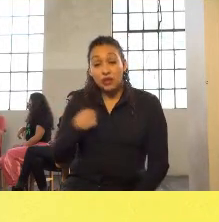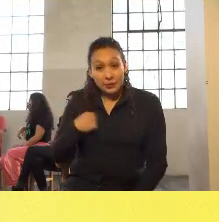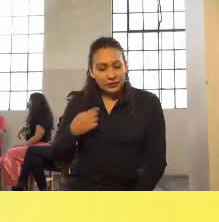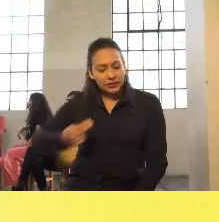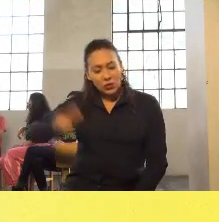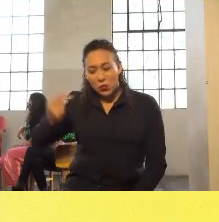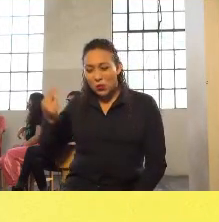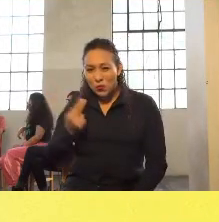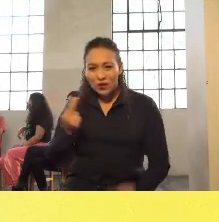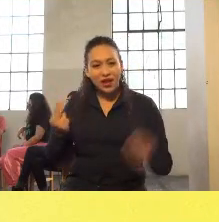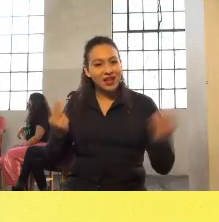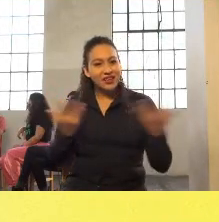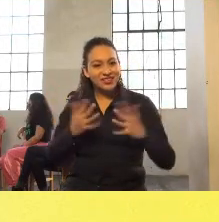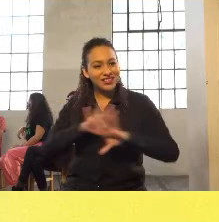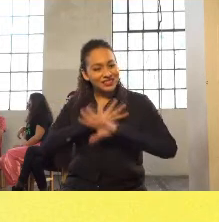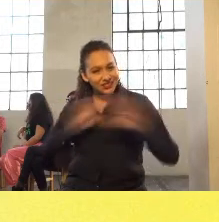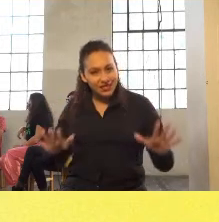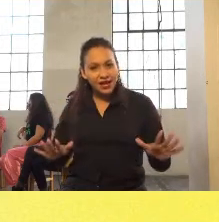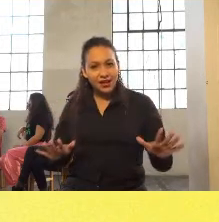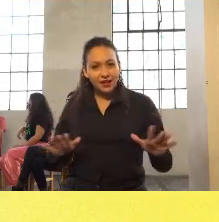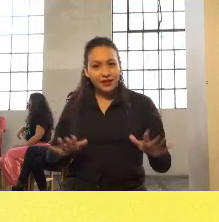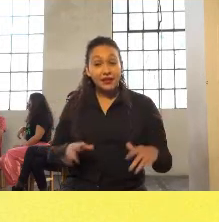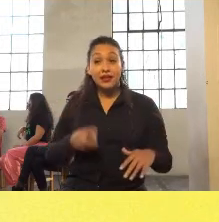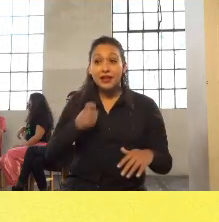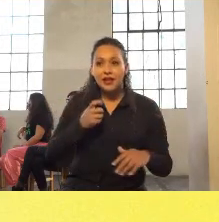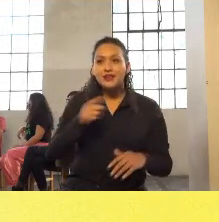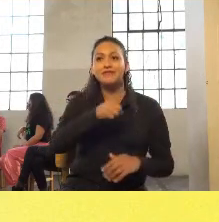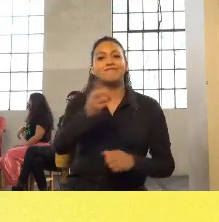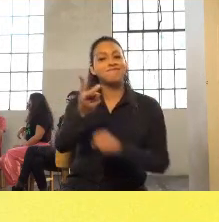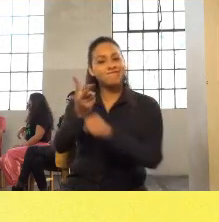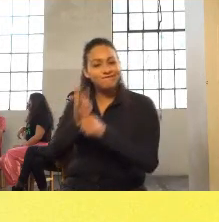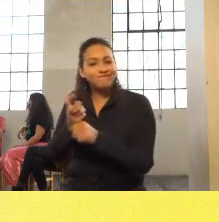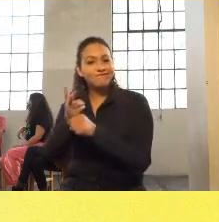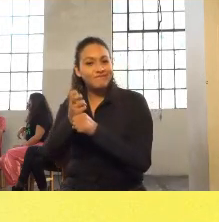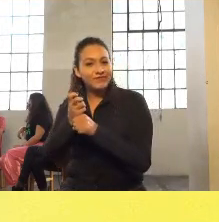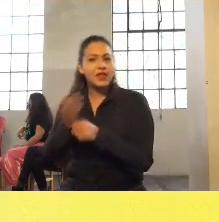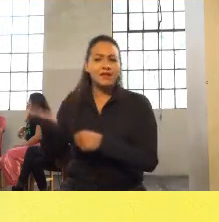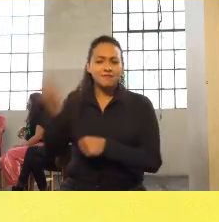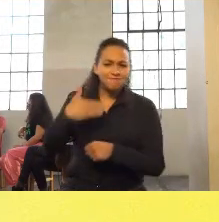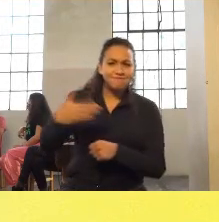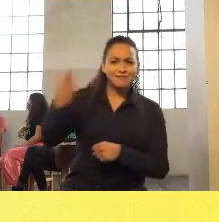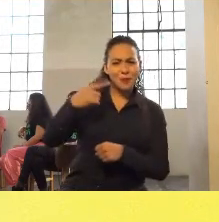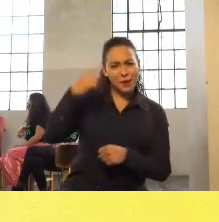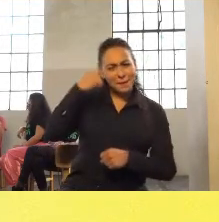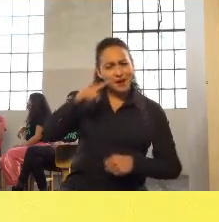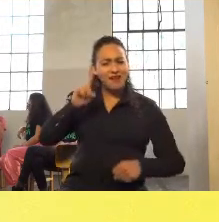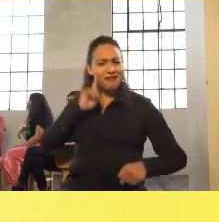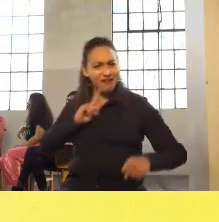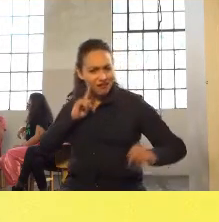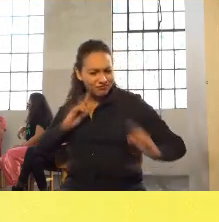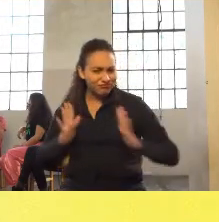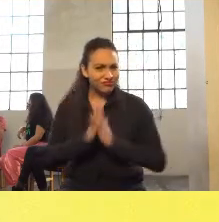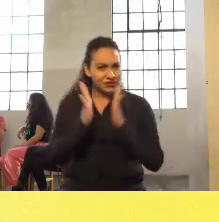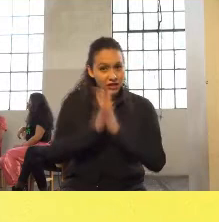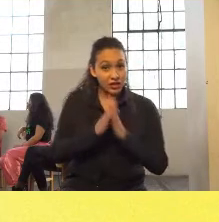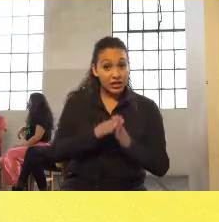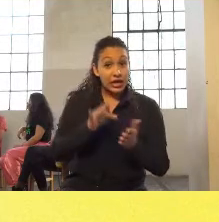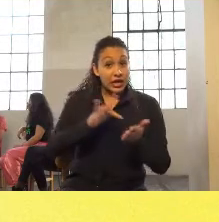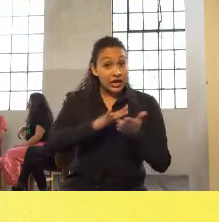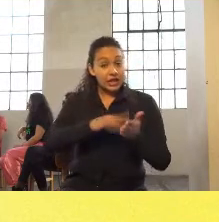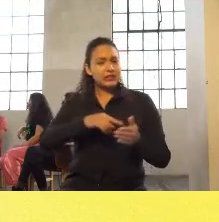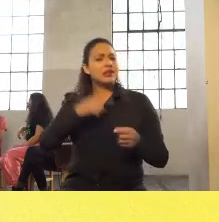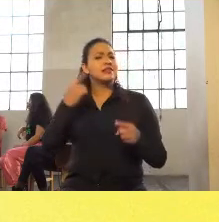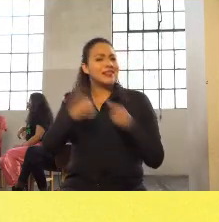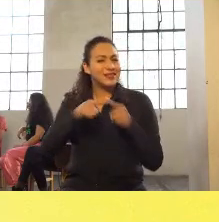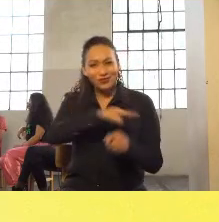ya. Y a ese es el sentimiento al que le empezamos a apelar. Pero si no hubiera ocurrido este gran movimiento social, habría sido